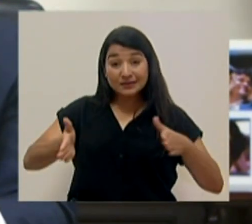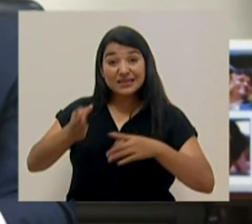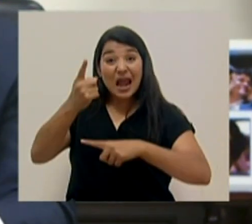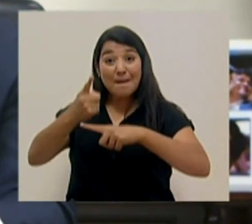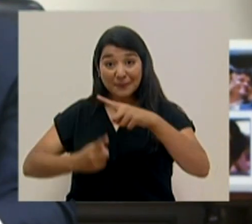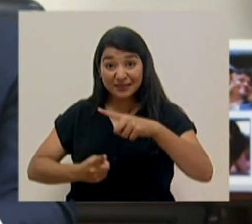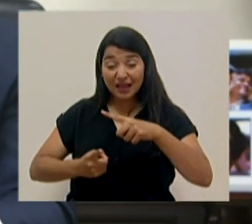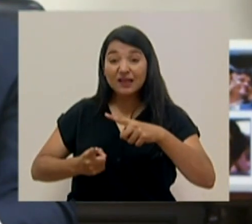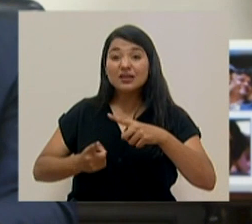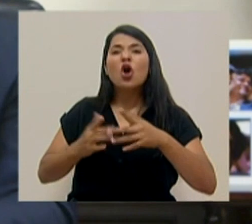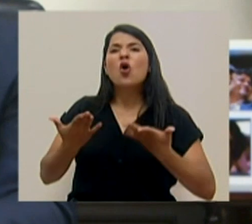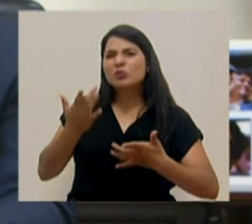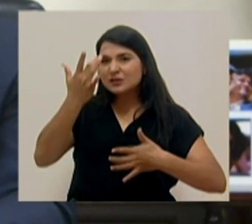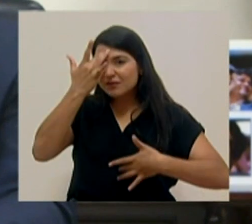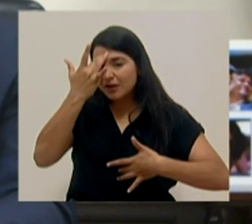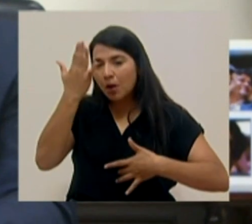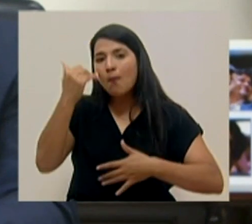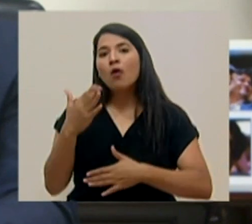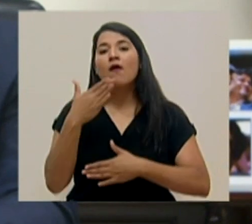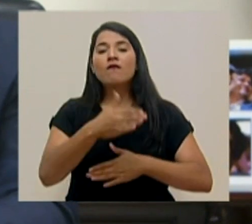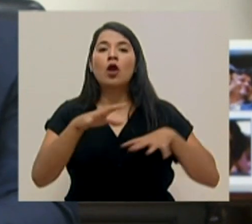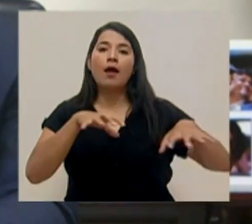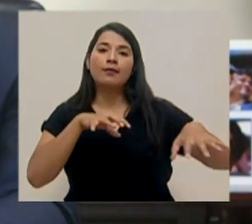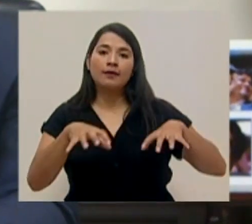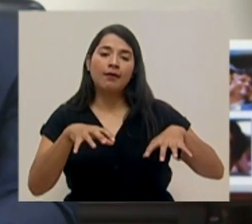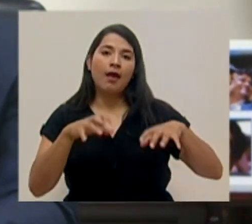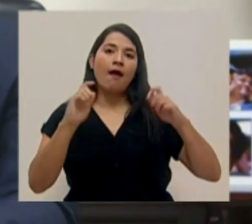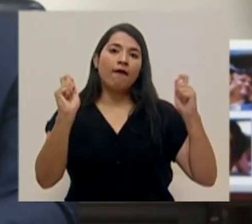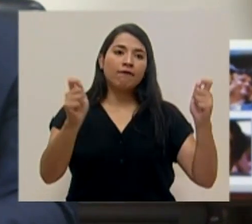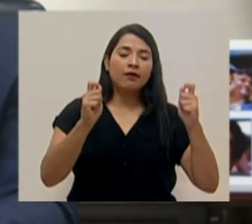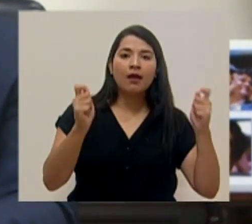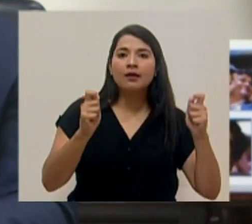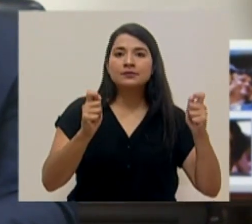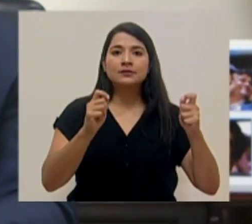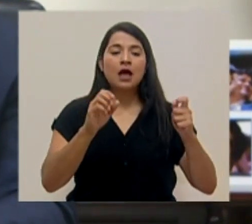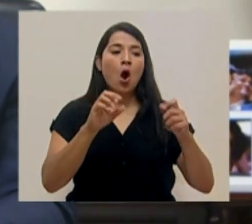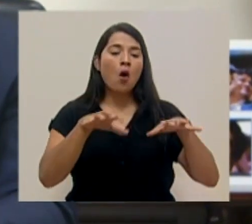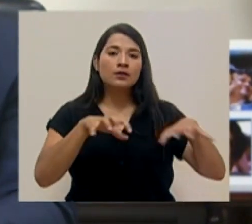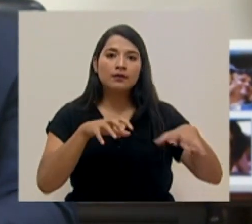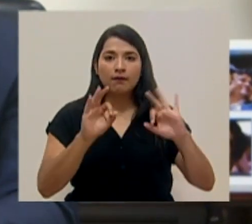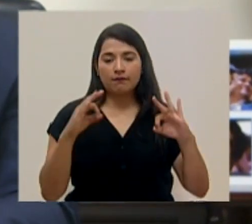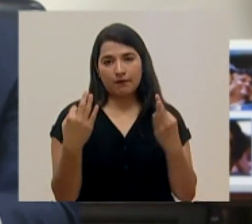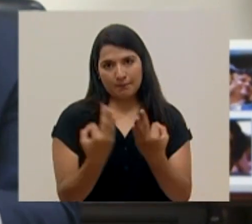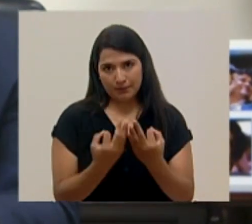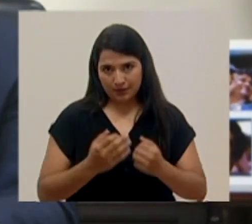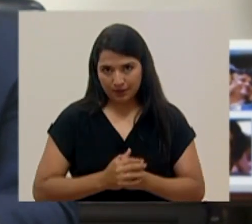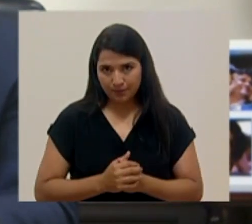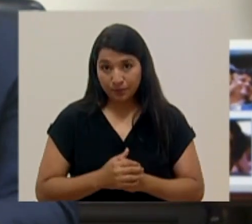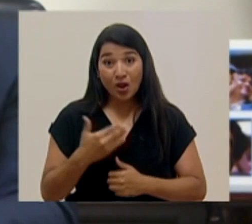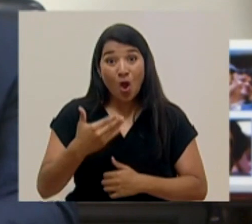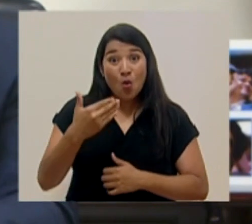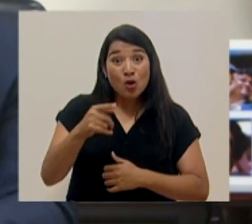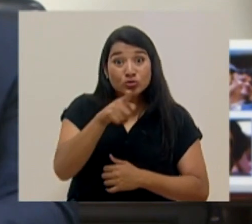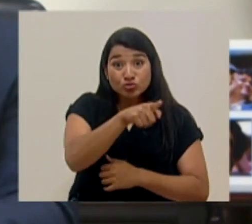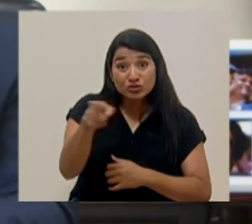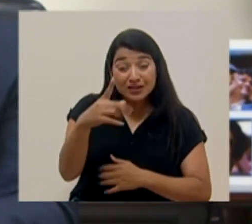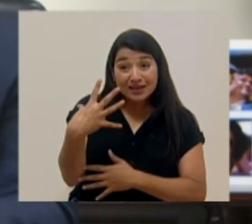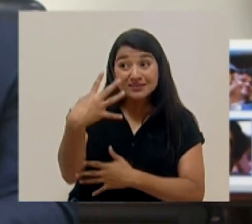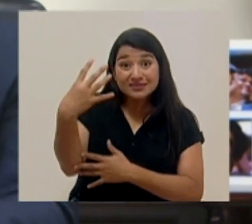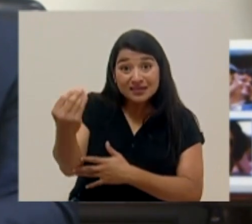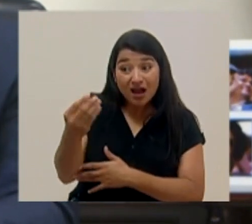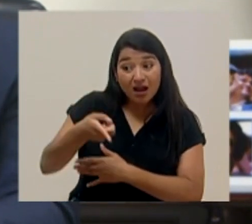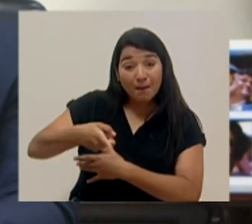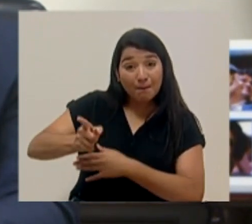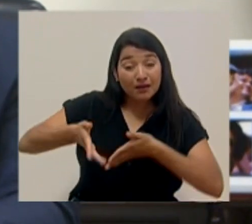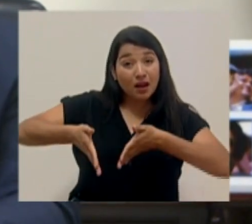de una actividad social o familiar. Cuando nos movilicemos, cuando estemos en la calle o en el